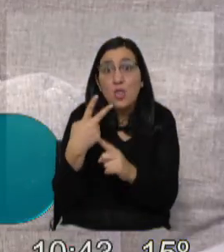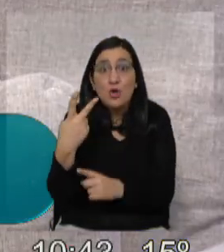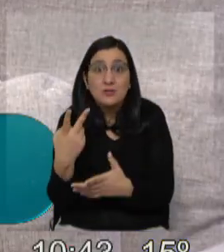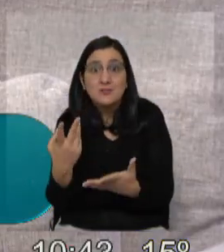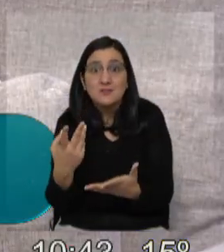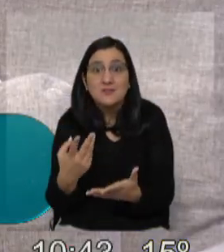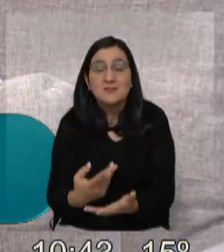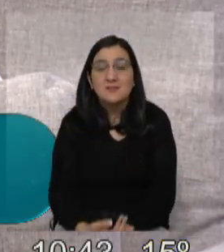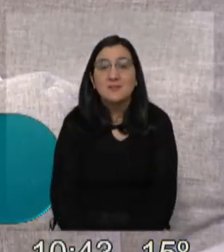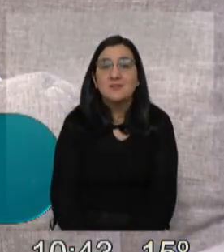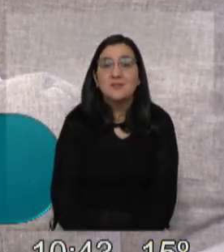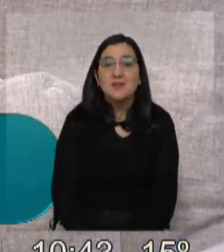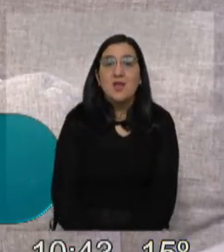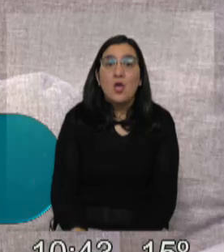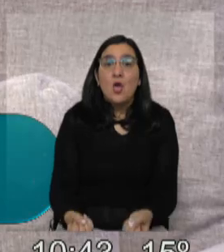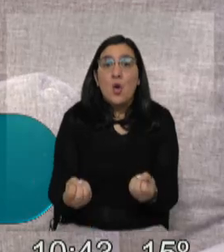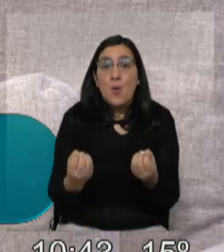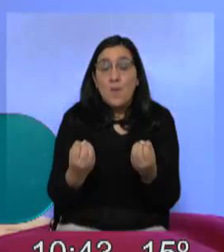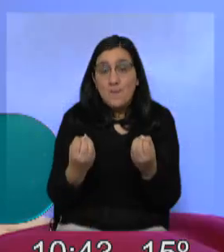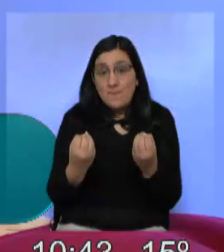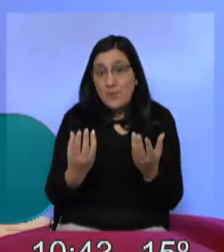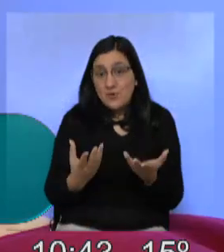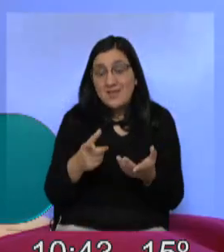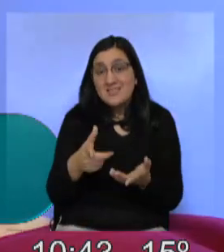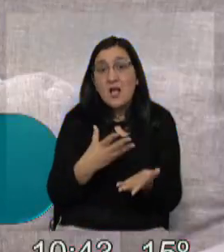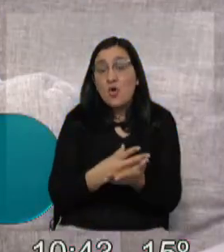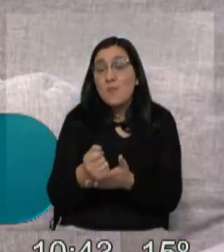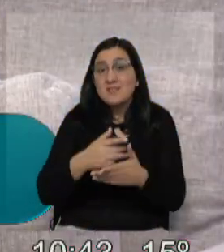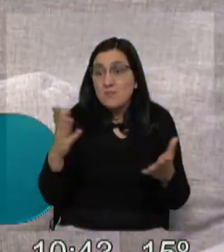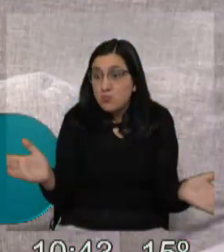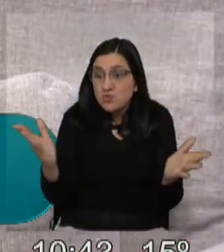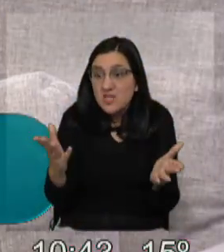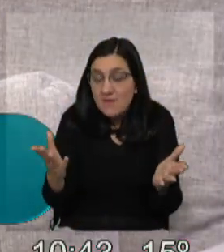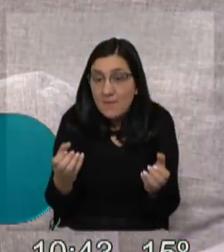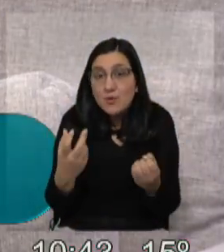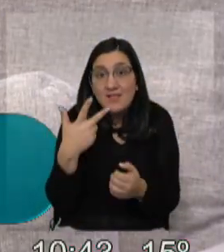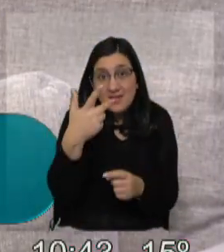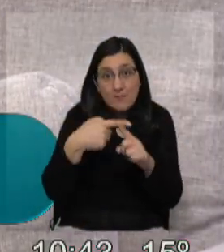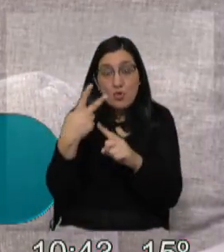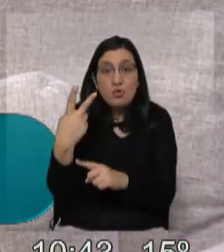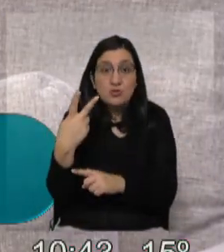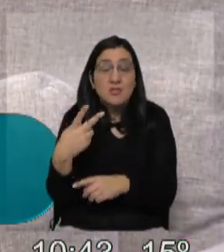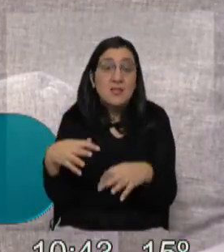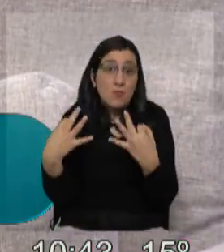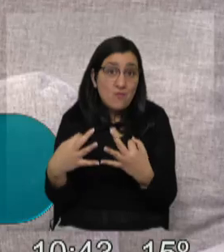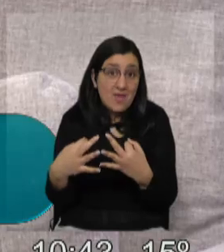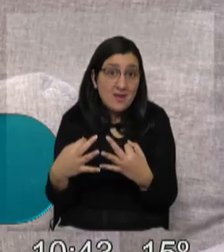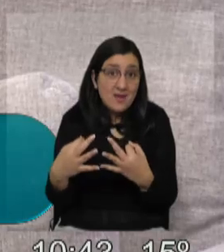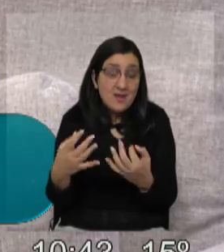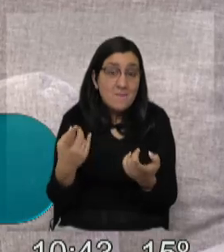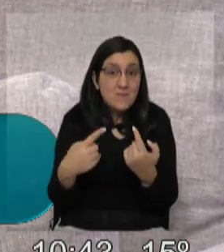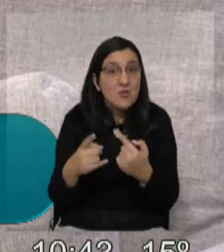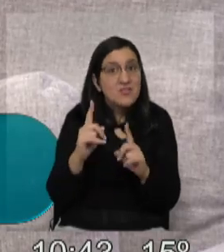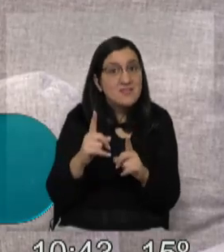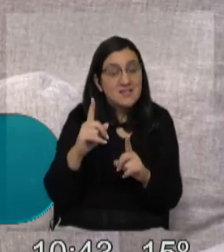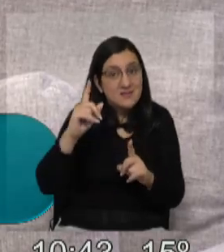y... Claro, porque esa tengo que estar compra como muy lúcida para no esa caer. Compra es impulsiva, porque en realidad el 3x2 está buenísimo si sabes usarlo a tu favor. Claro. Si esas